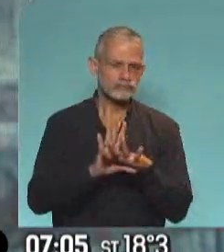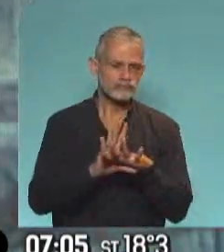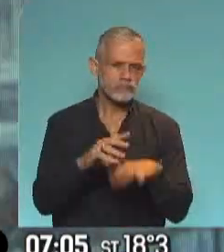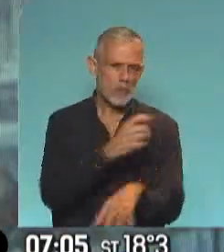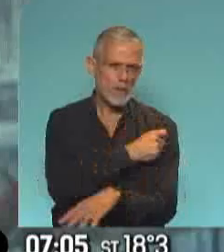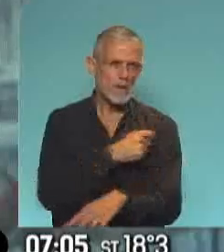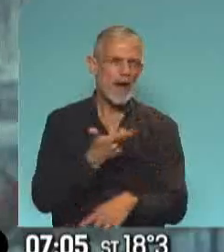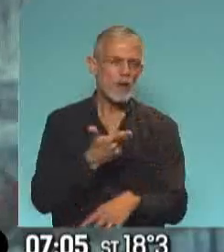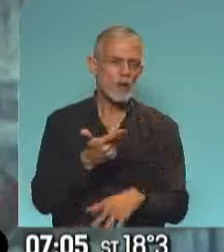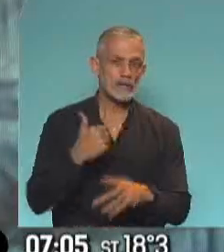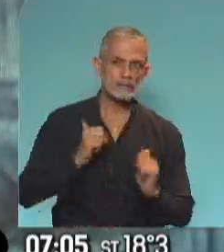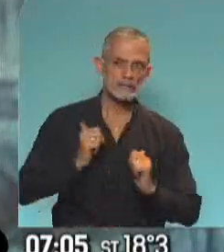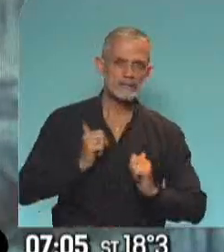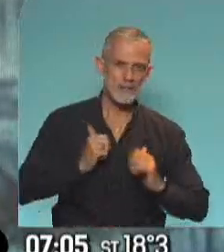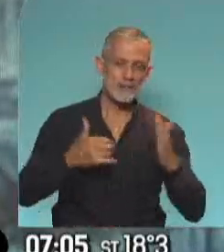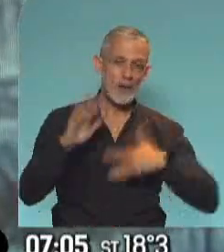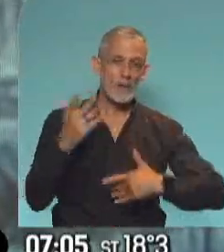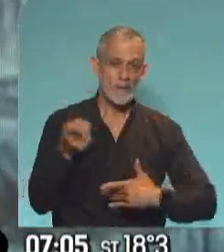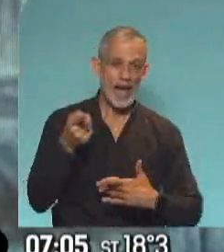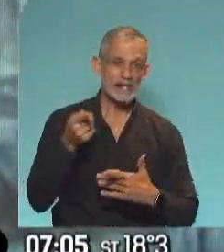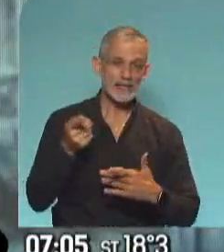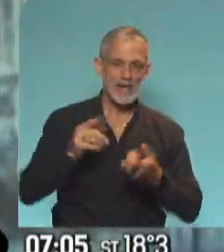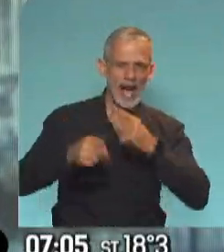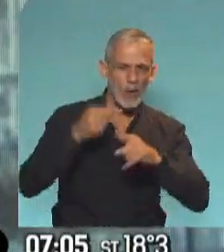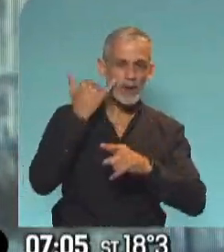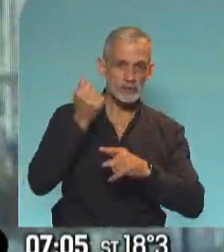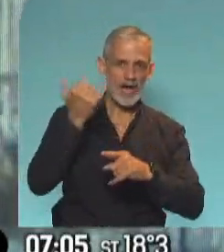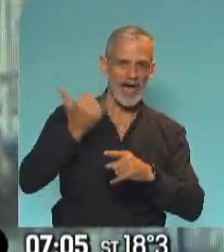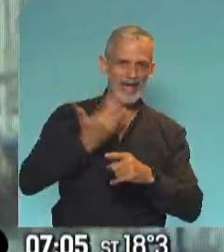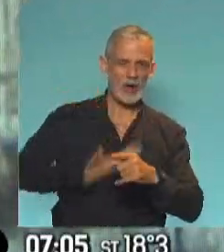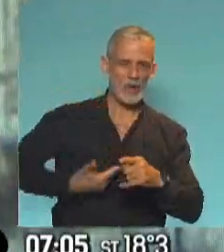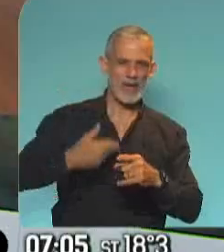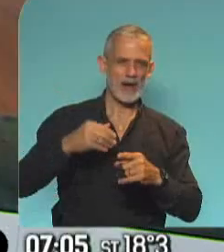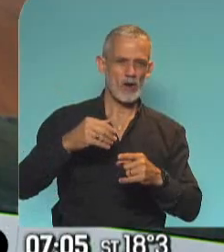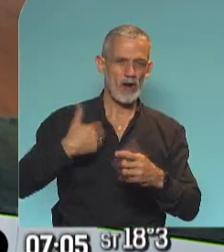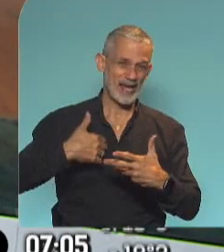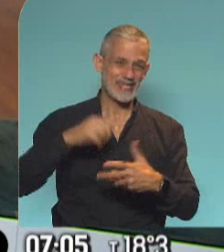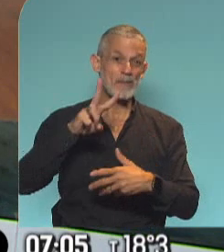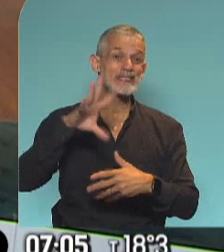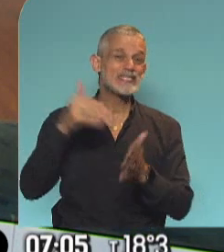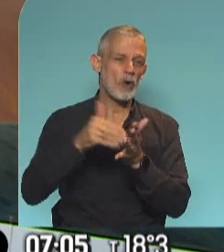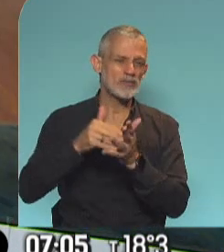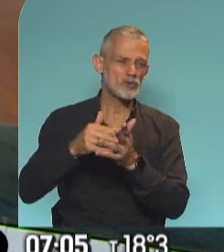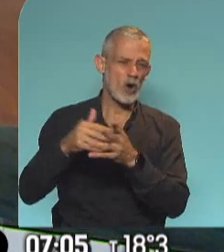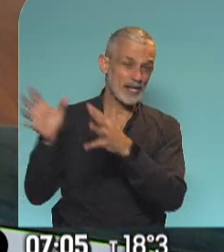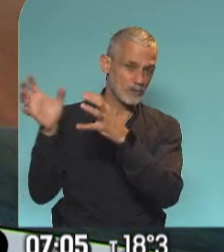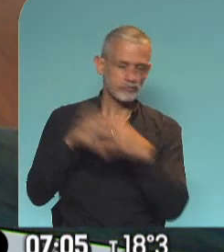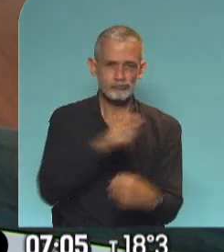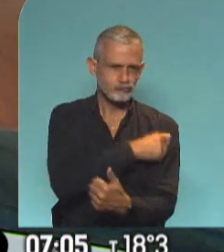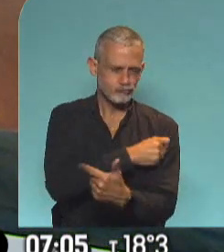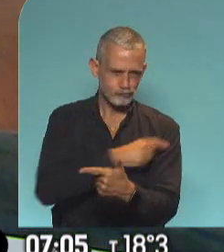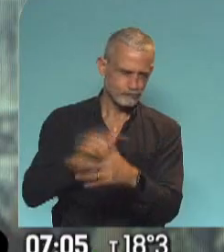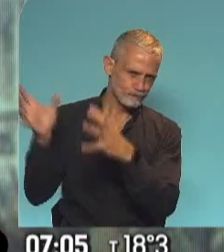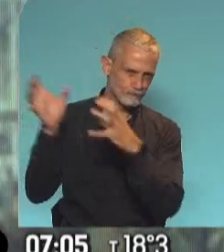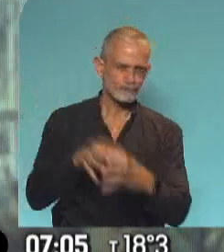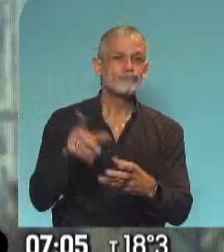da más expectativas, sobre claro, todo a este preacuerdo que ya tiene el gobierno argentino. 25 millones de dosis. 25 millones de dosis, una buena porción